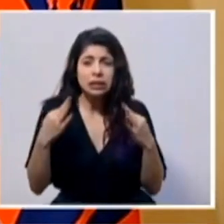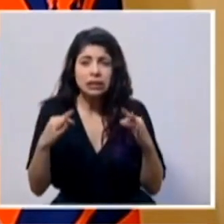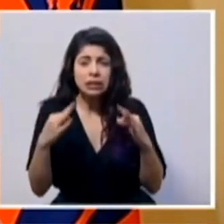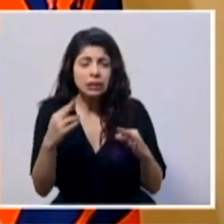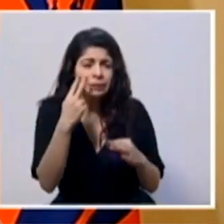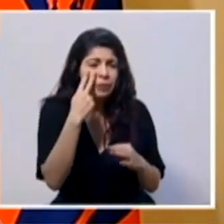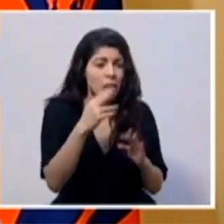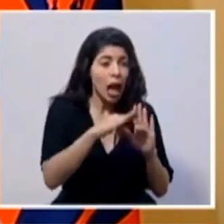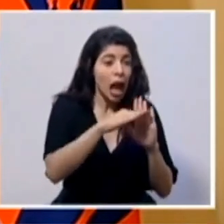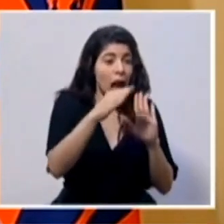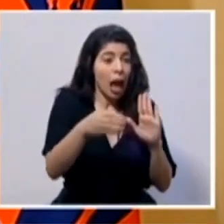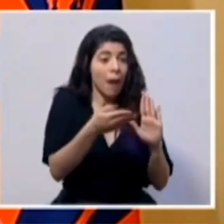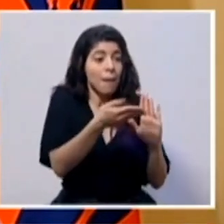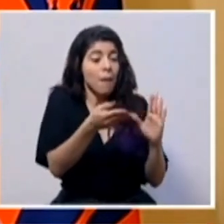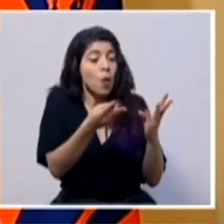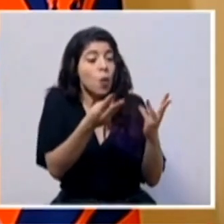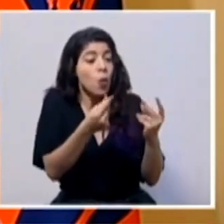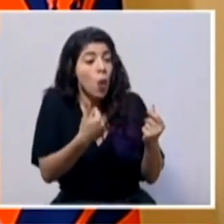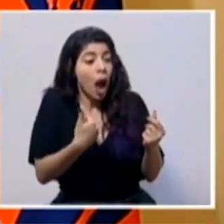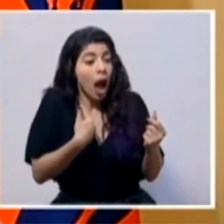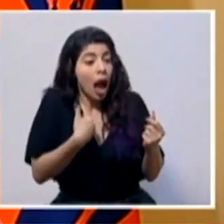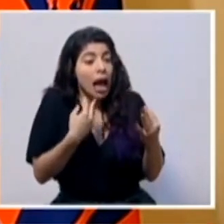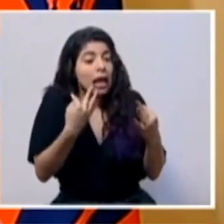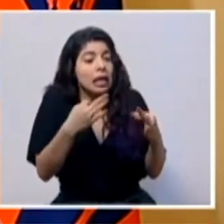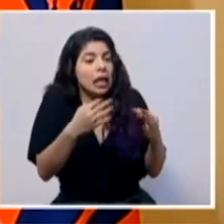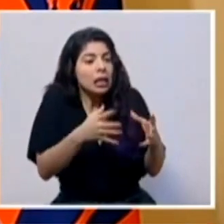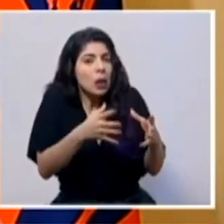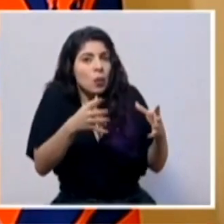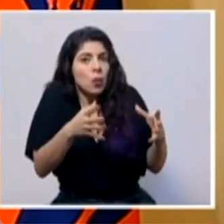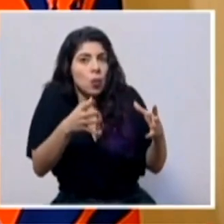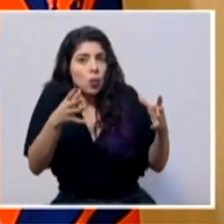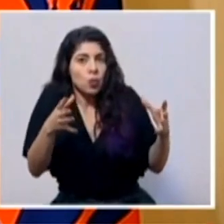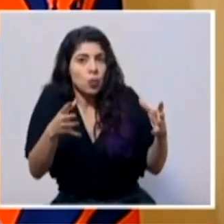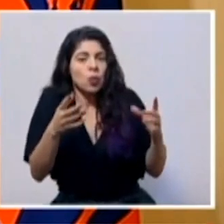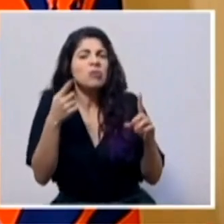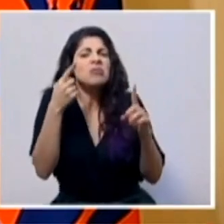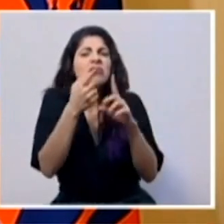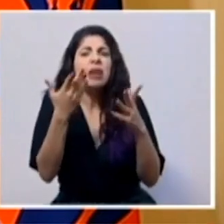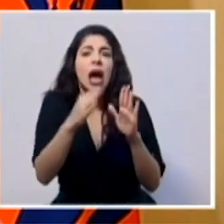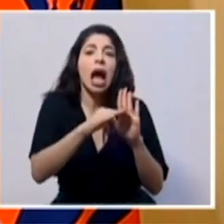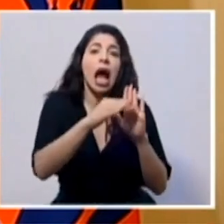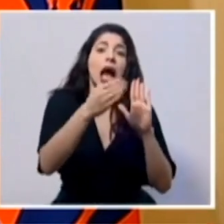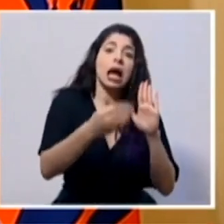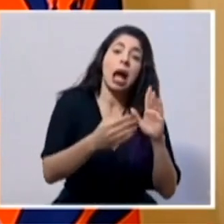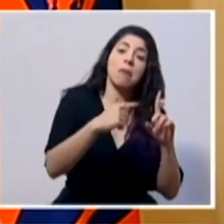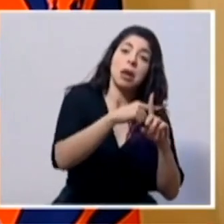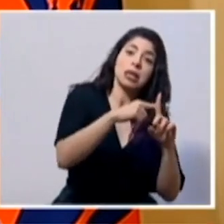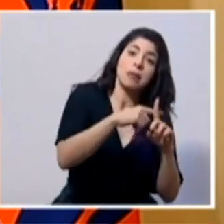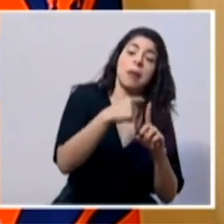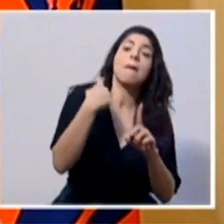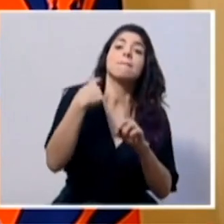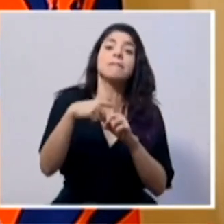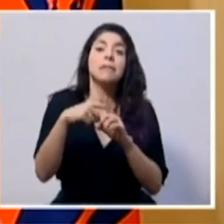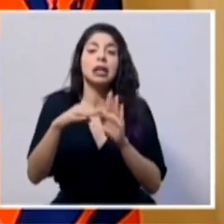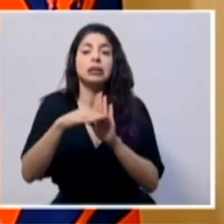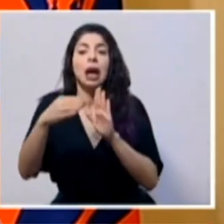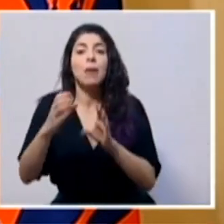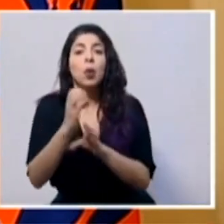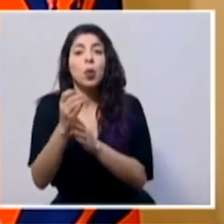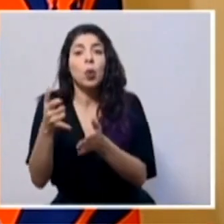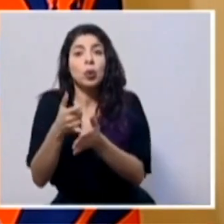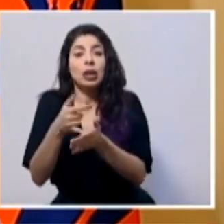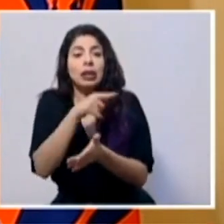la capacidad instalada de la institución en cuanto a camas de cuidados intensivos y camas de cuidados moderados.